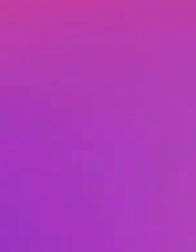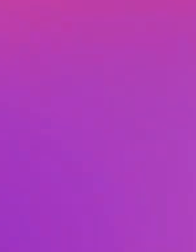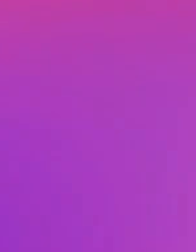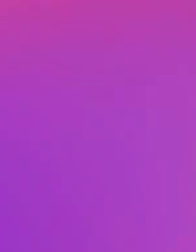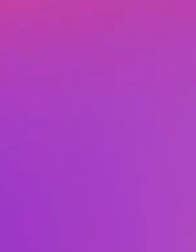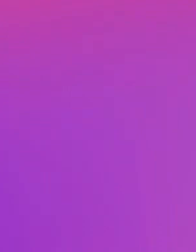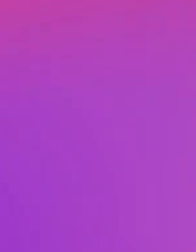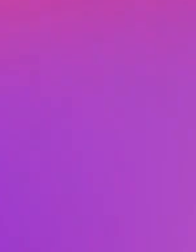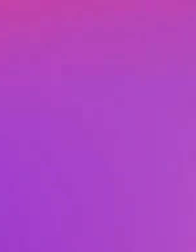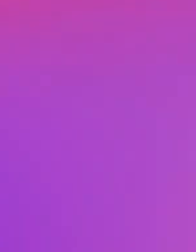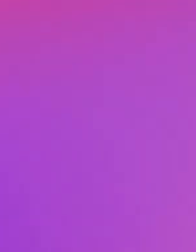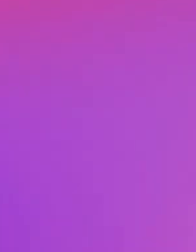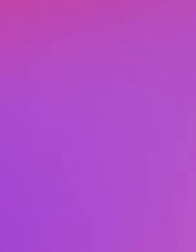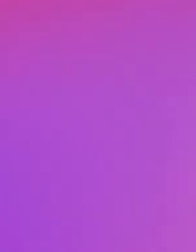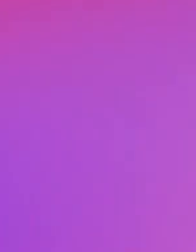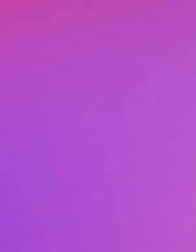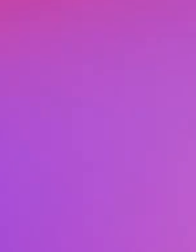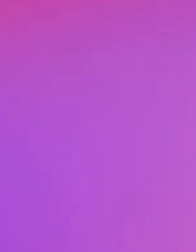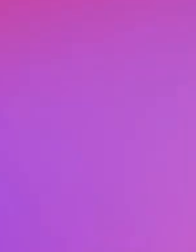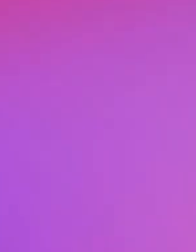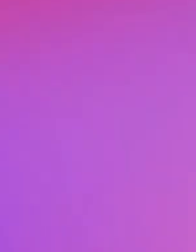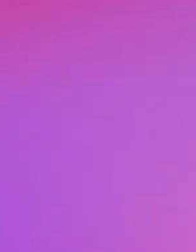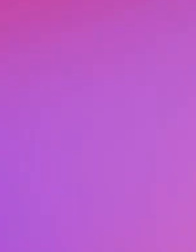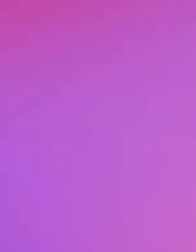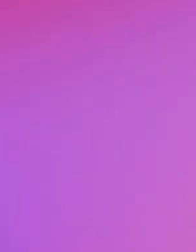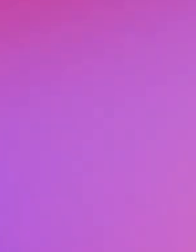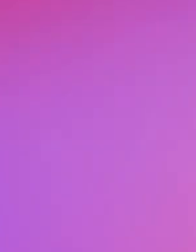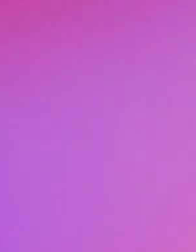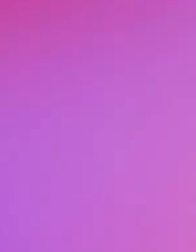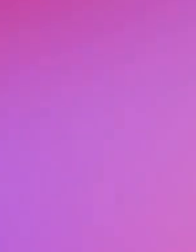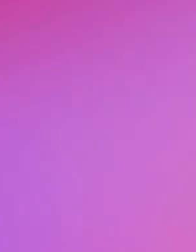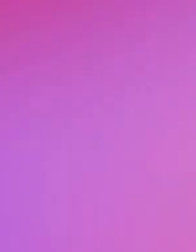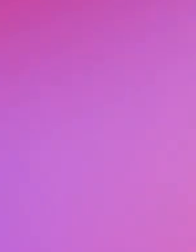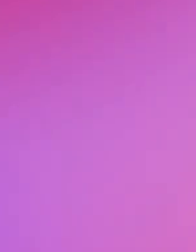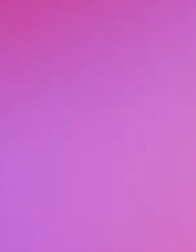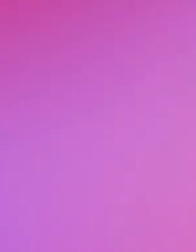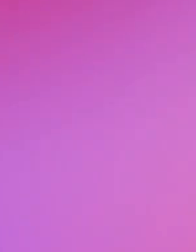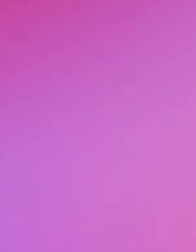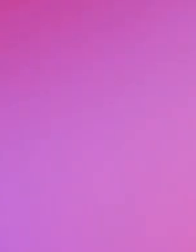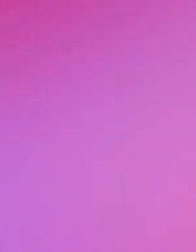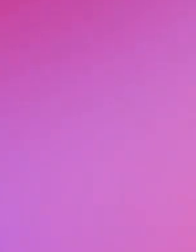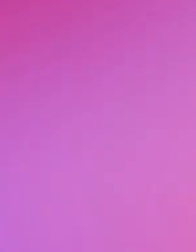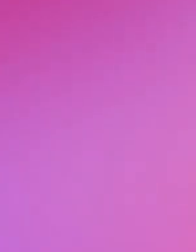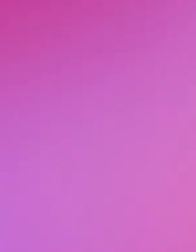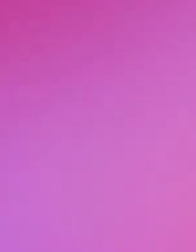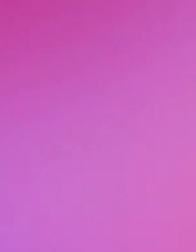conalitec.cep.gov.mx. Y recuerda que también cuentas con el sitio